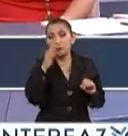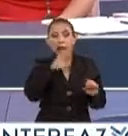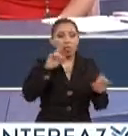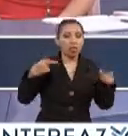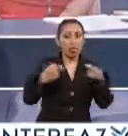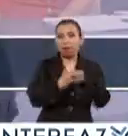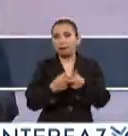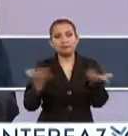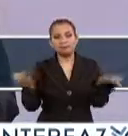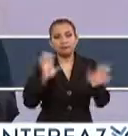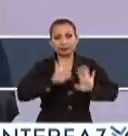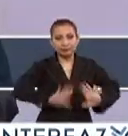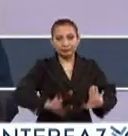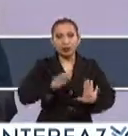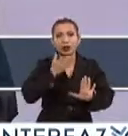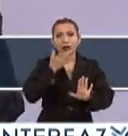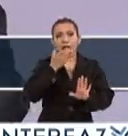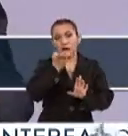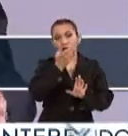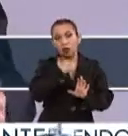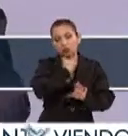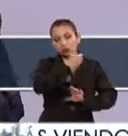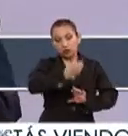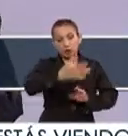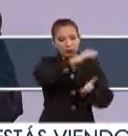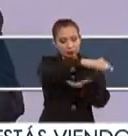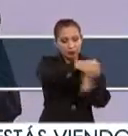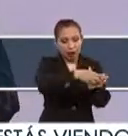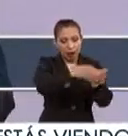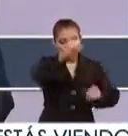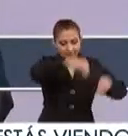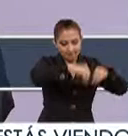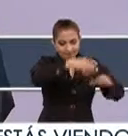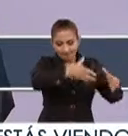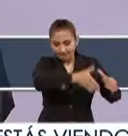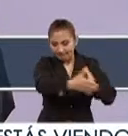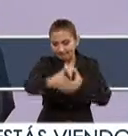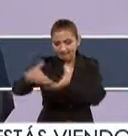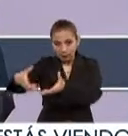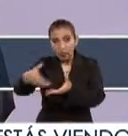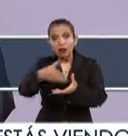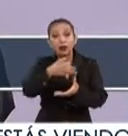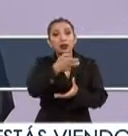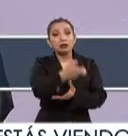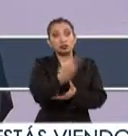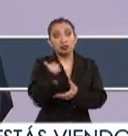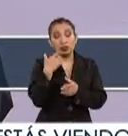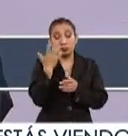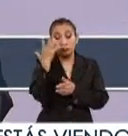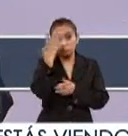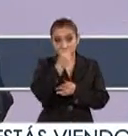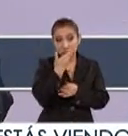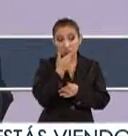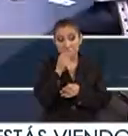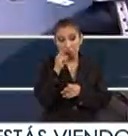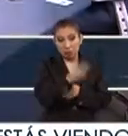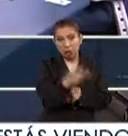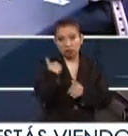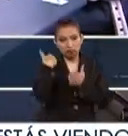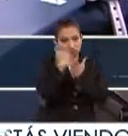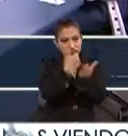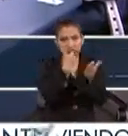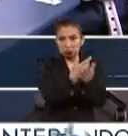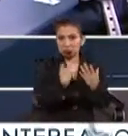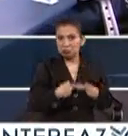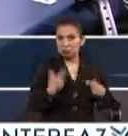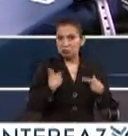¿no? Nosotros tenemos líneas de producción para hacer las despensas y todo, es muy de buena estructura. Entonces realmente lo que es increíble también es la solidaridad de